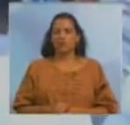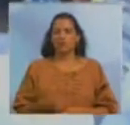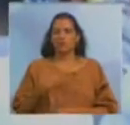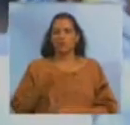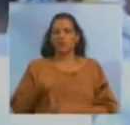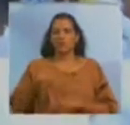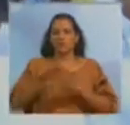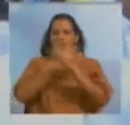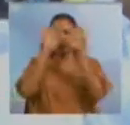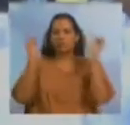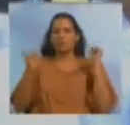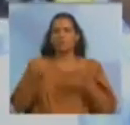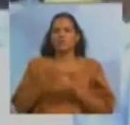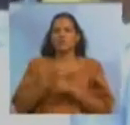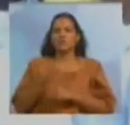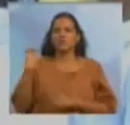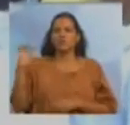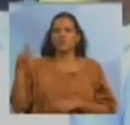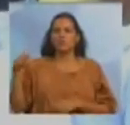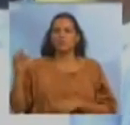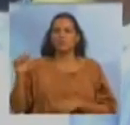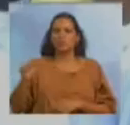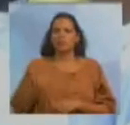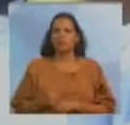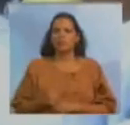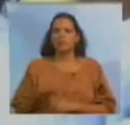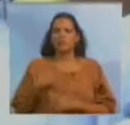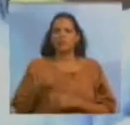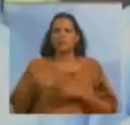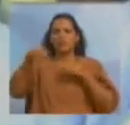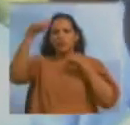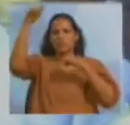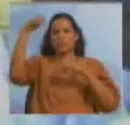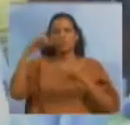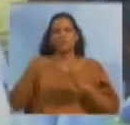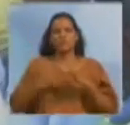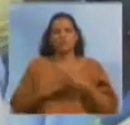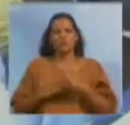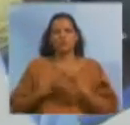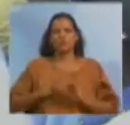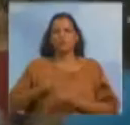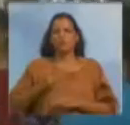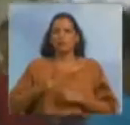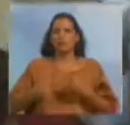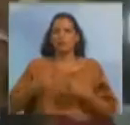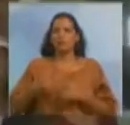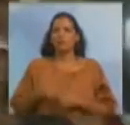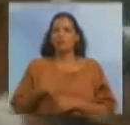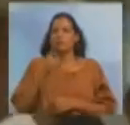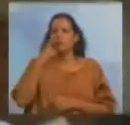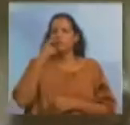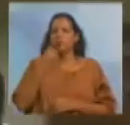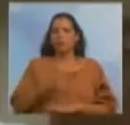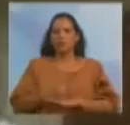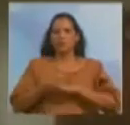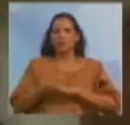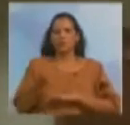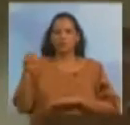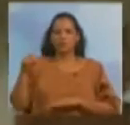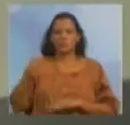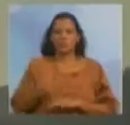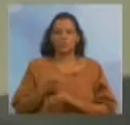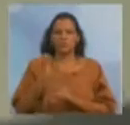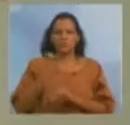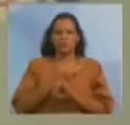Esta mañana los trabajadores de la empresa de agua potable originaron una protesta pacífica cuando Leire de Montaño, actual gerente de la